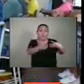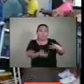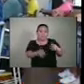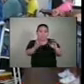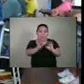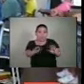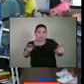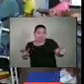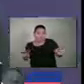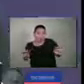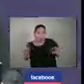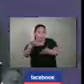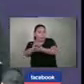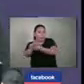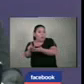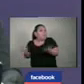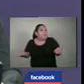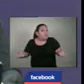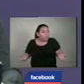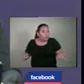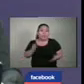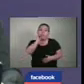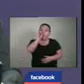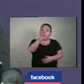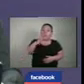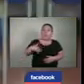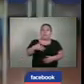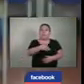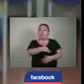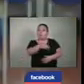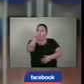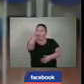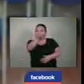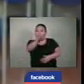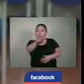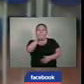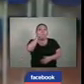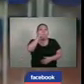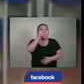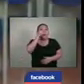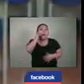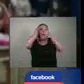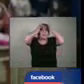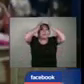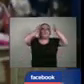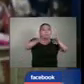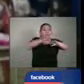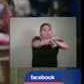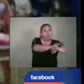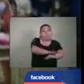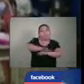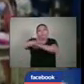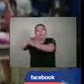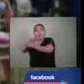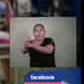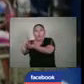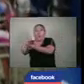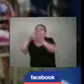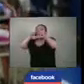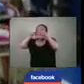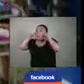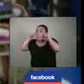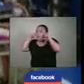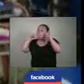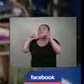niños dentro de las escuelas? El ministro de educación ha dicho que queda a decisión de los padres enviar a sus hijos con el tapabocas o no,